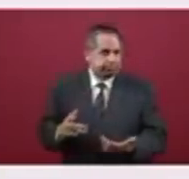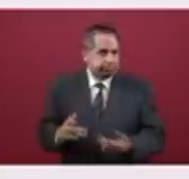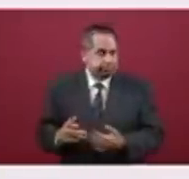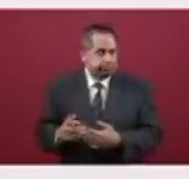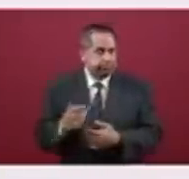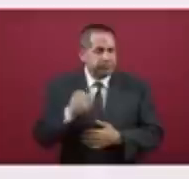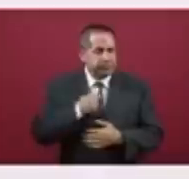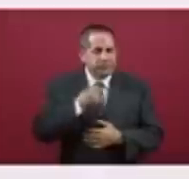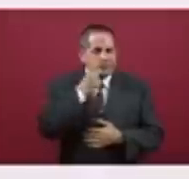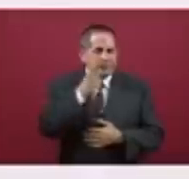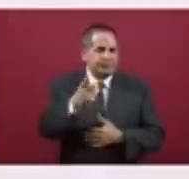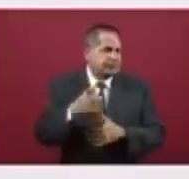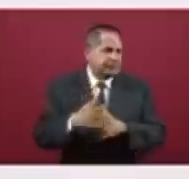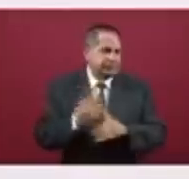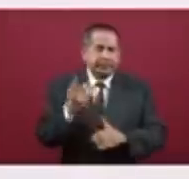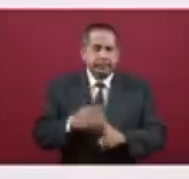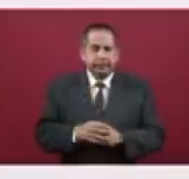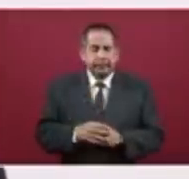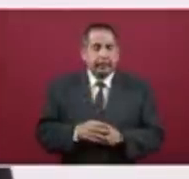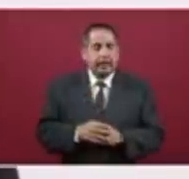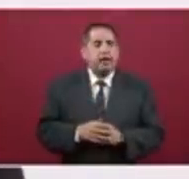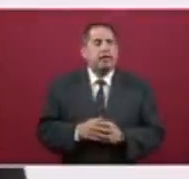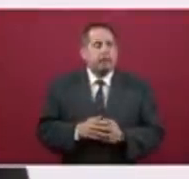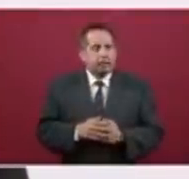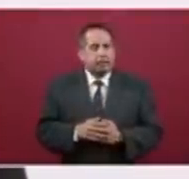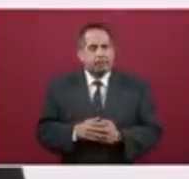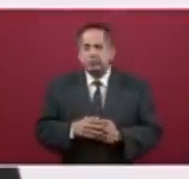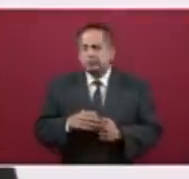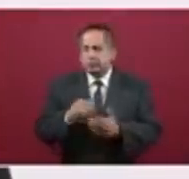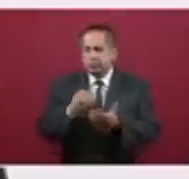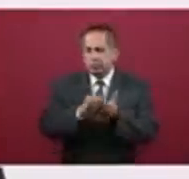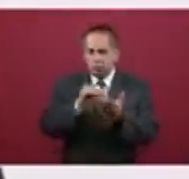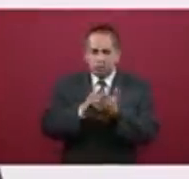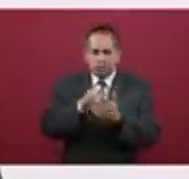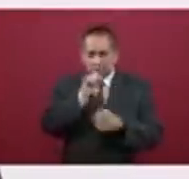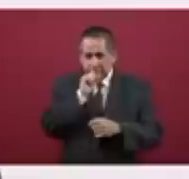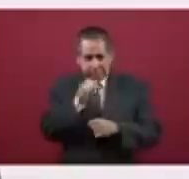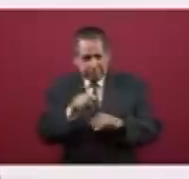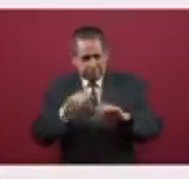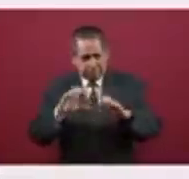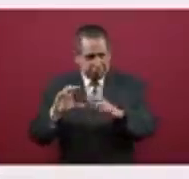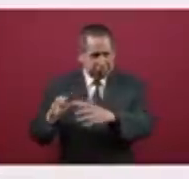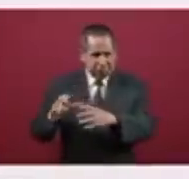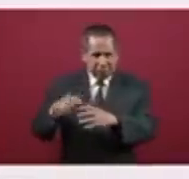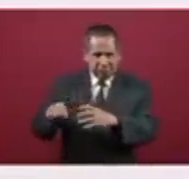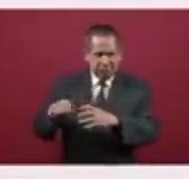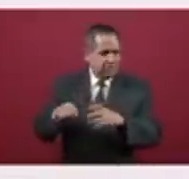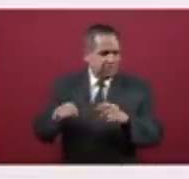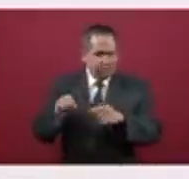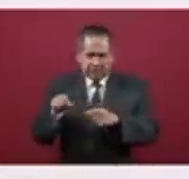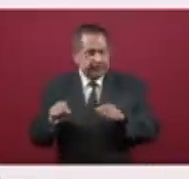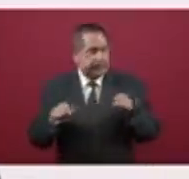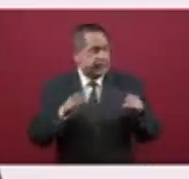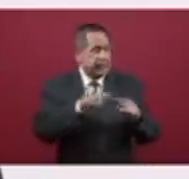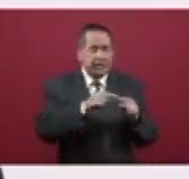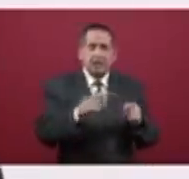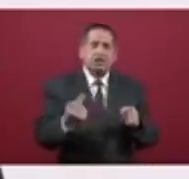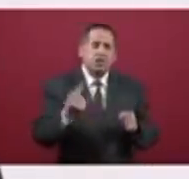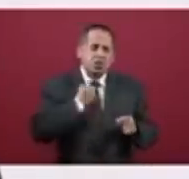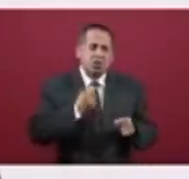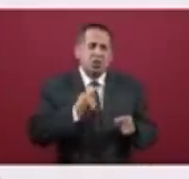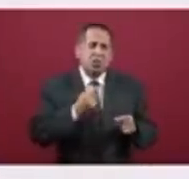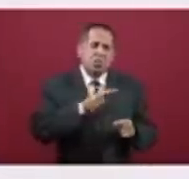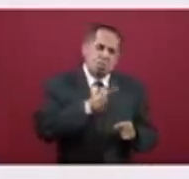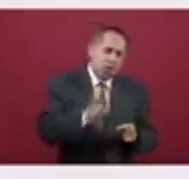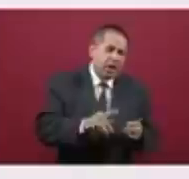porque se mantiene prácticamente el mismo número de homicidios y de robos de vehículos